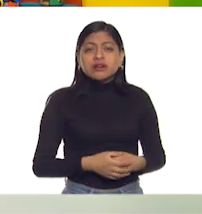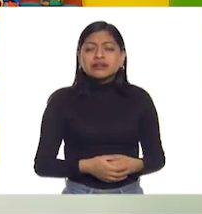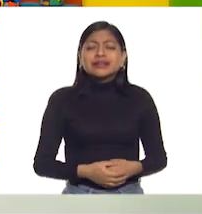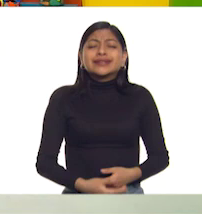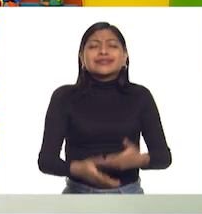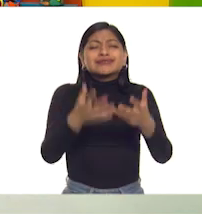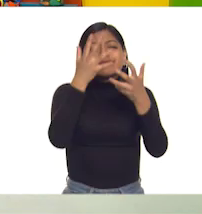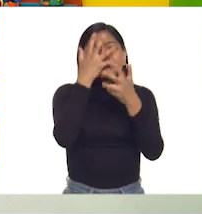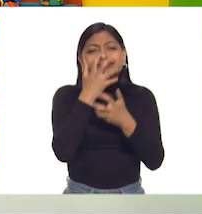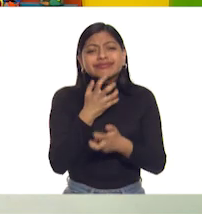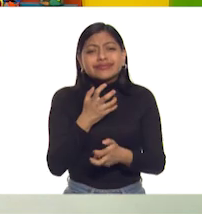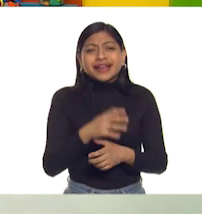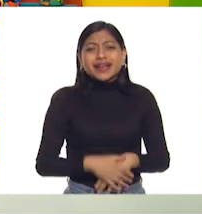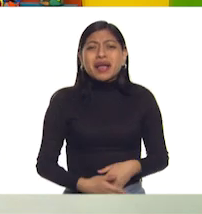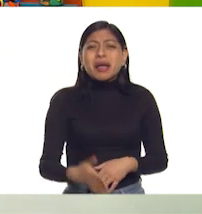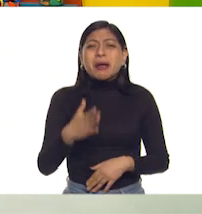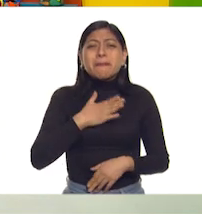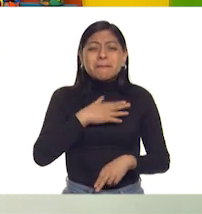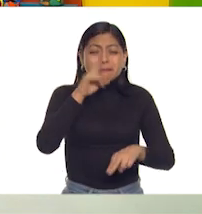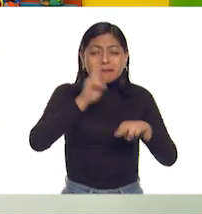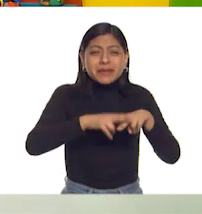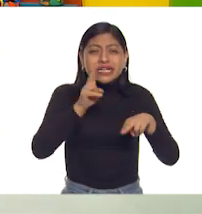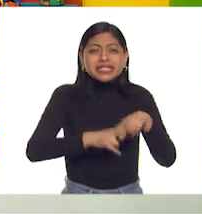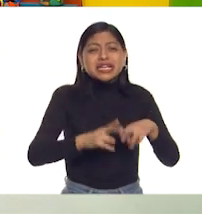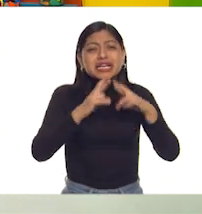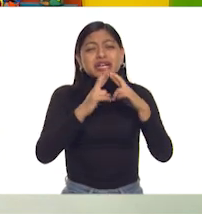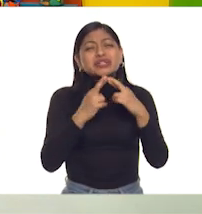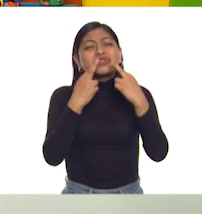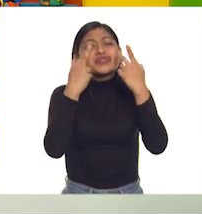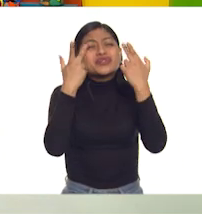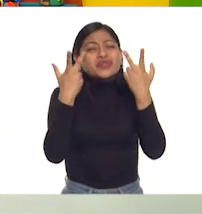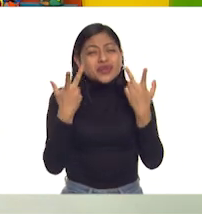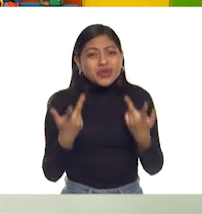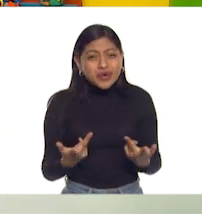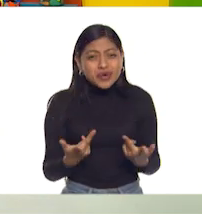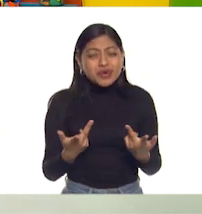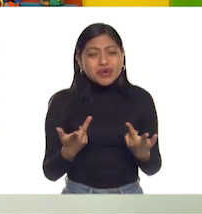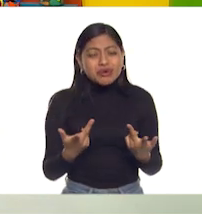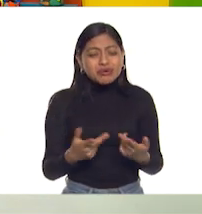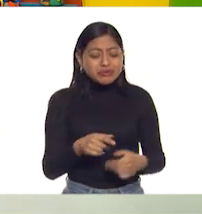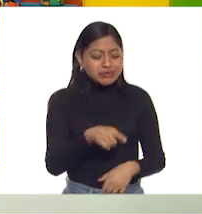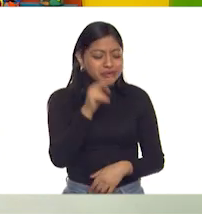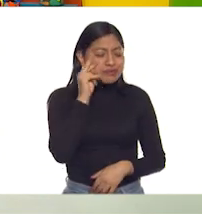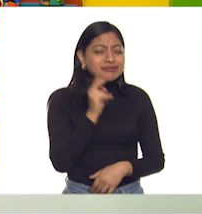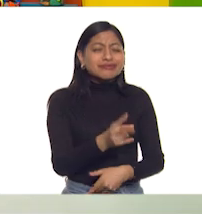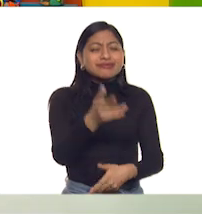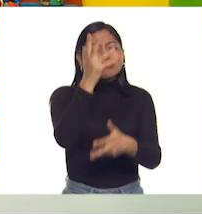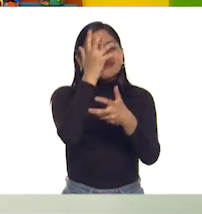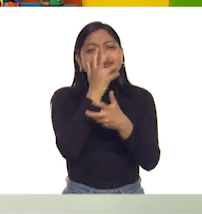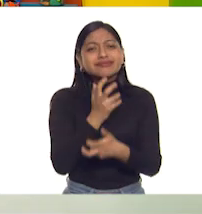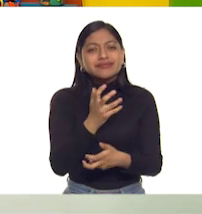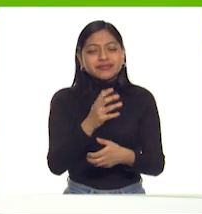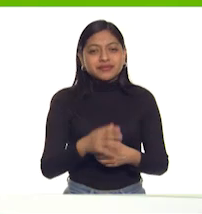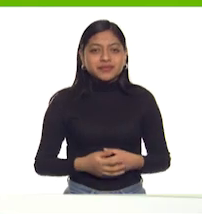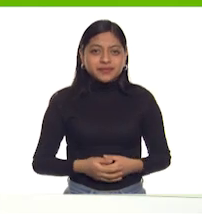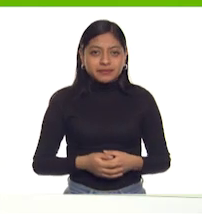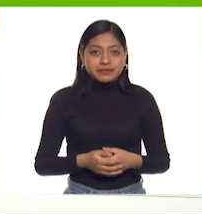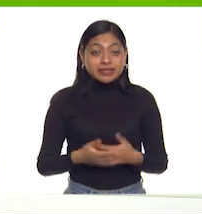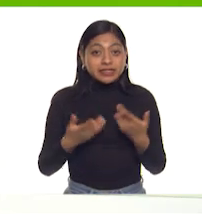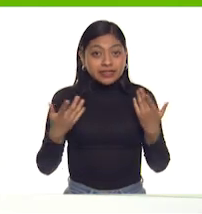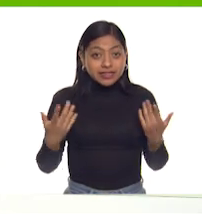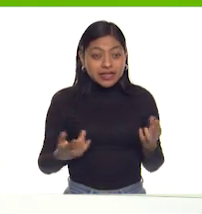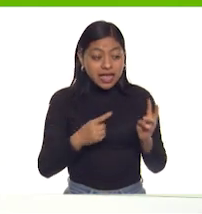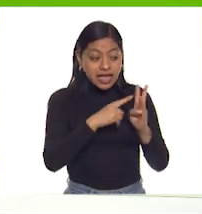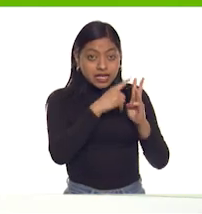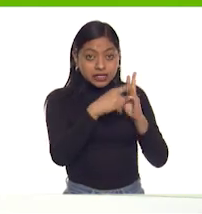aflautada: ¡Alguien se ha sentado en mi sillita y además la rompió! Al ver